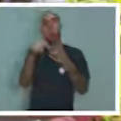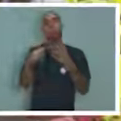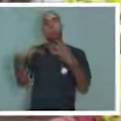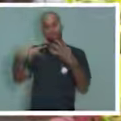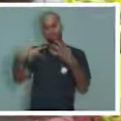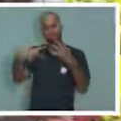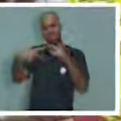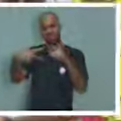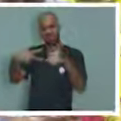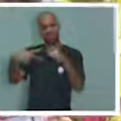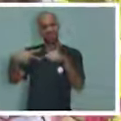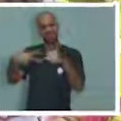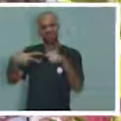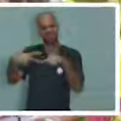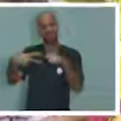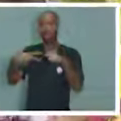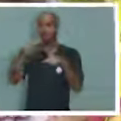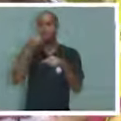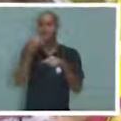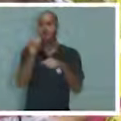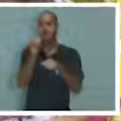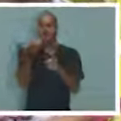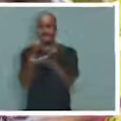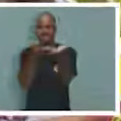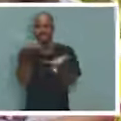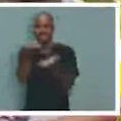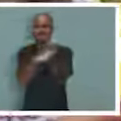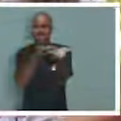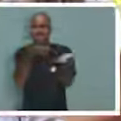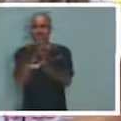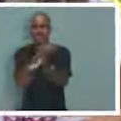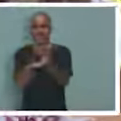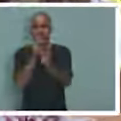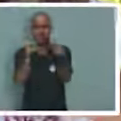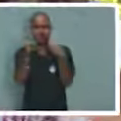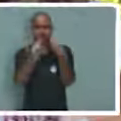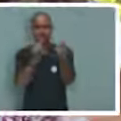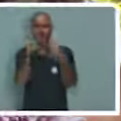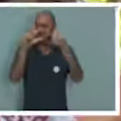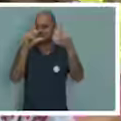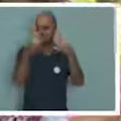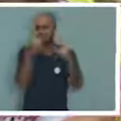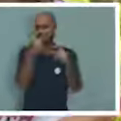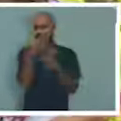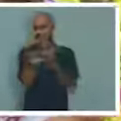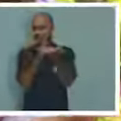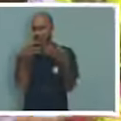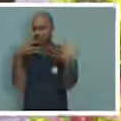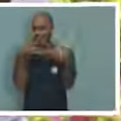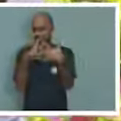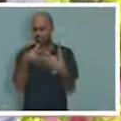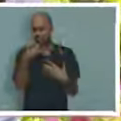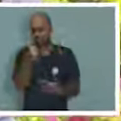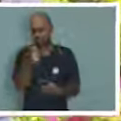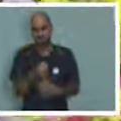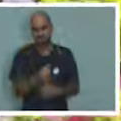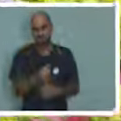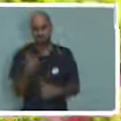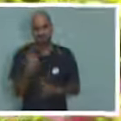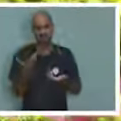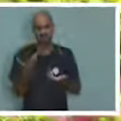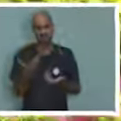de Jóvenes por la Vida. Ahí podrás interactuar con nosotros, ver fotos, compartir las tuyas y estar más cerquita de nosotros. ¿Sabes qué somos? Por